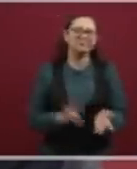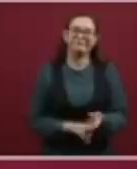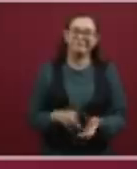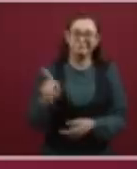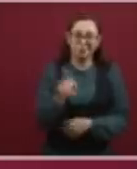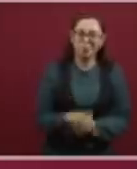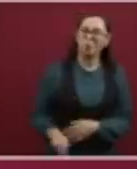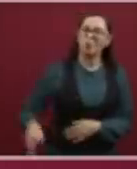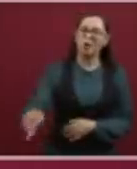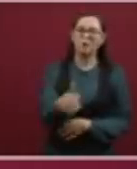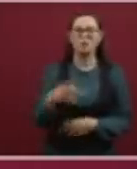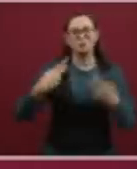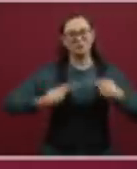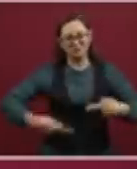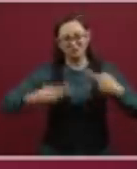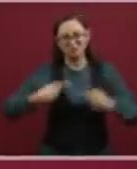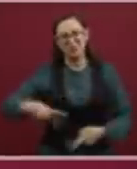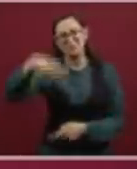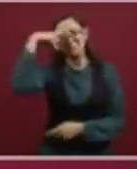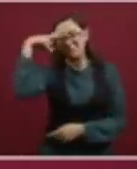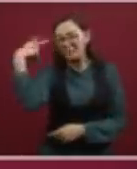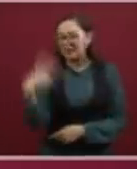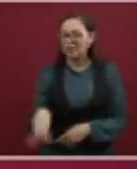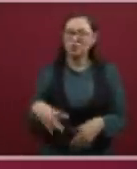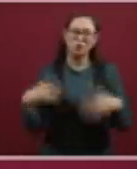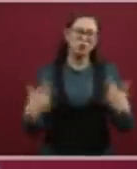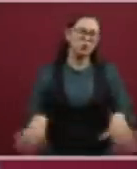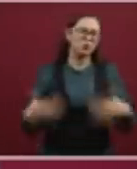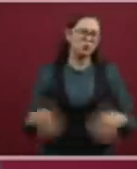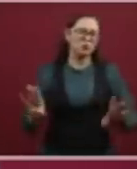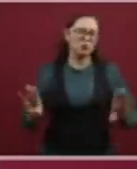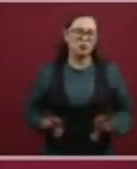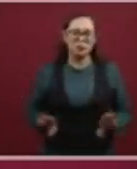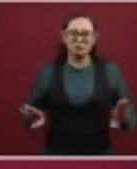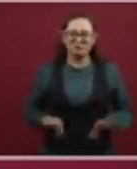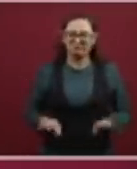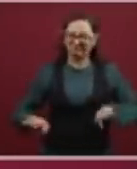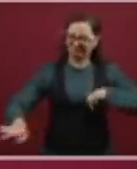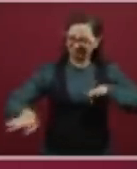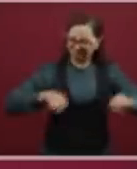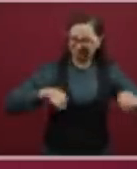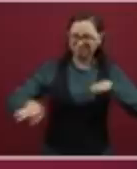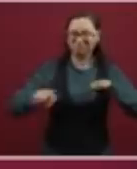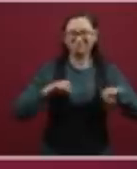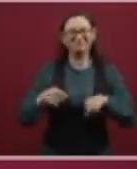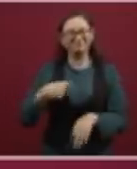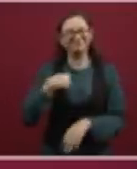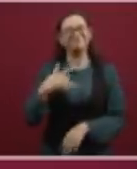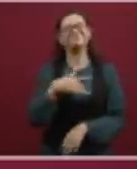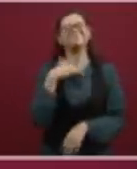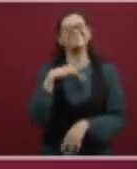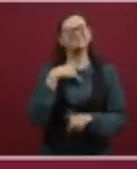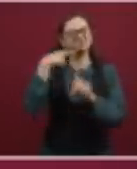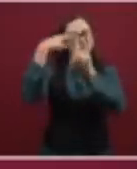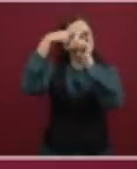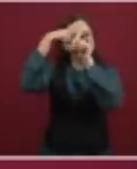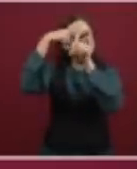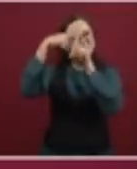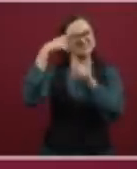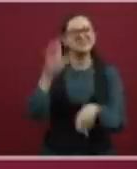pueblo trabajador, más especial. ¿Por qué estoy optimista?